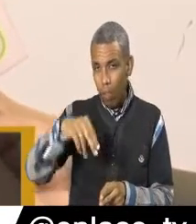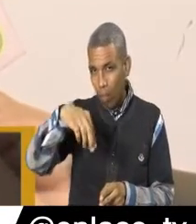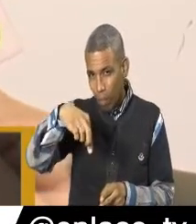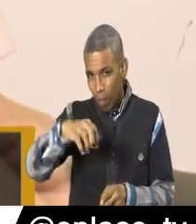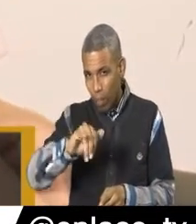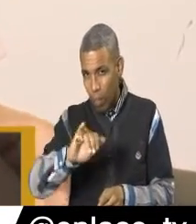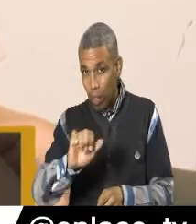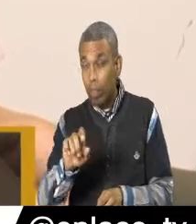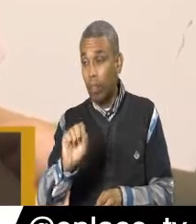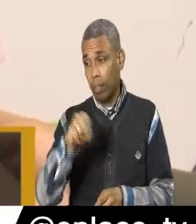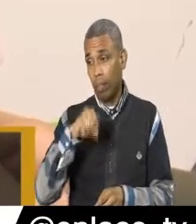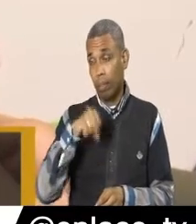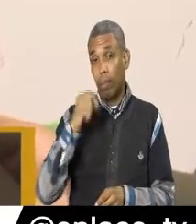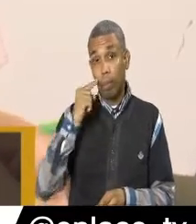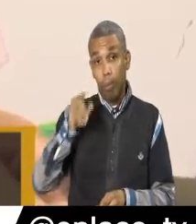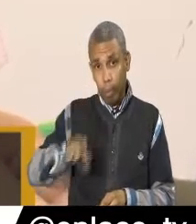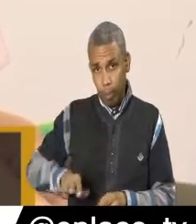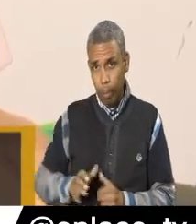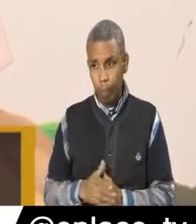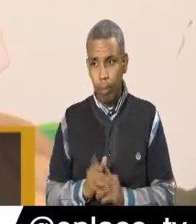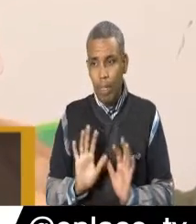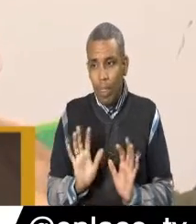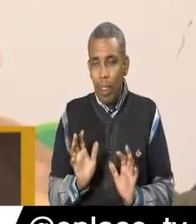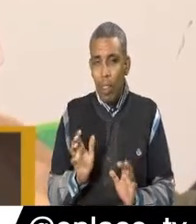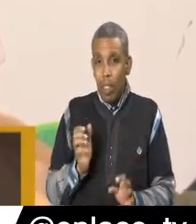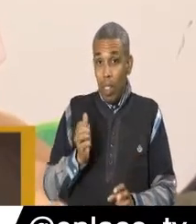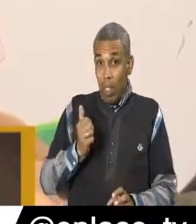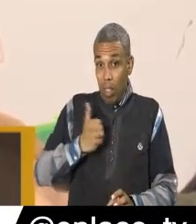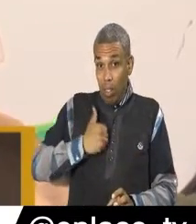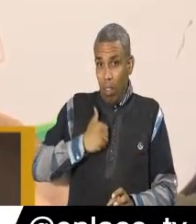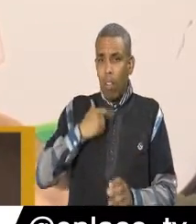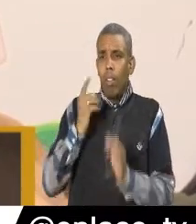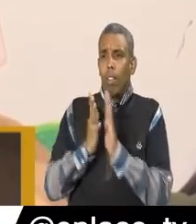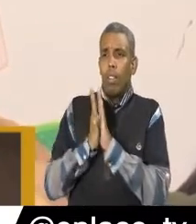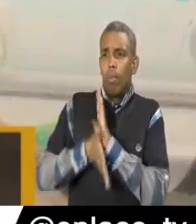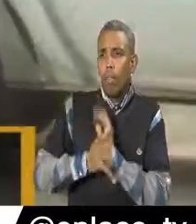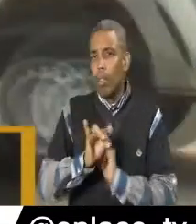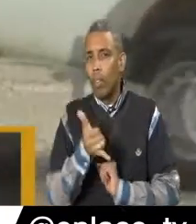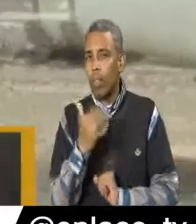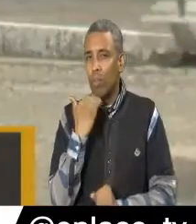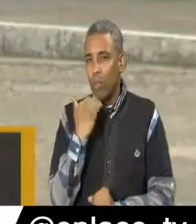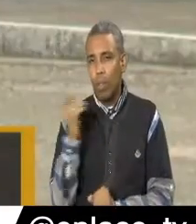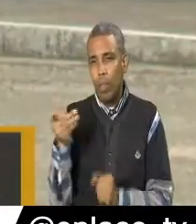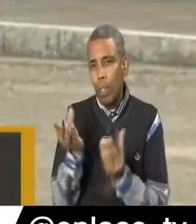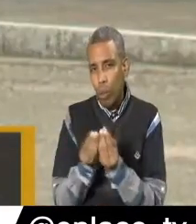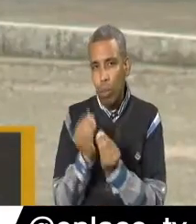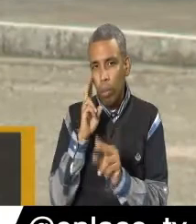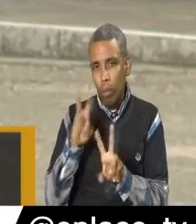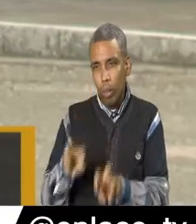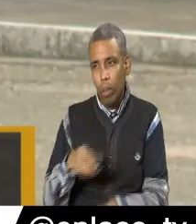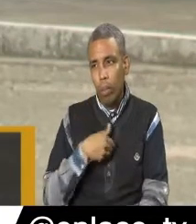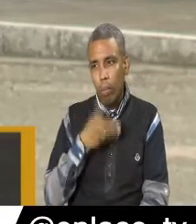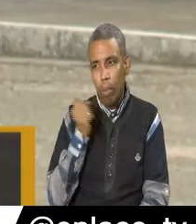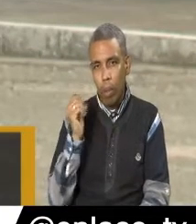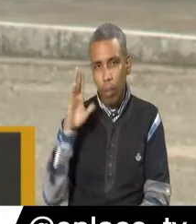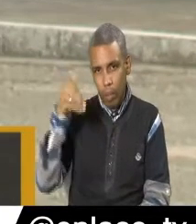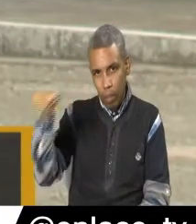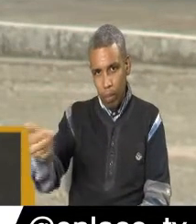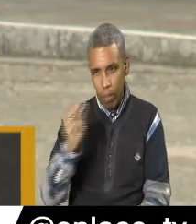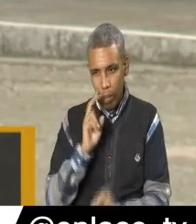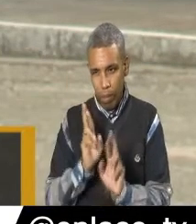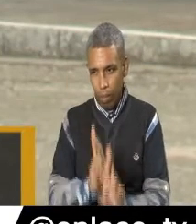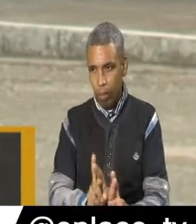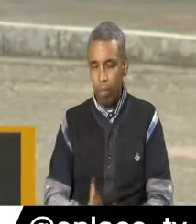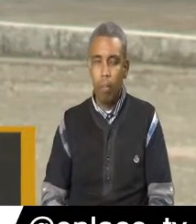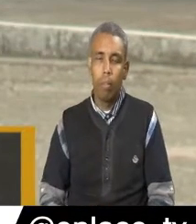está vinculado, sin embargo nuestros investigadores están verificando y posteriormente les indicaremos. La policía también investiga